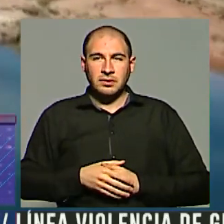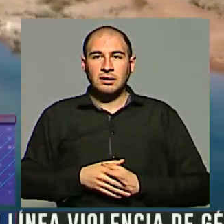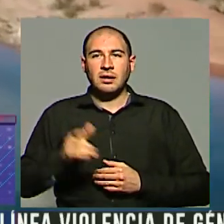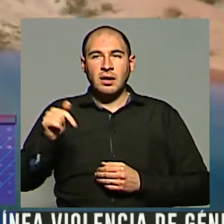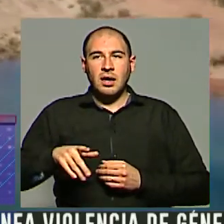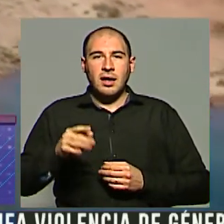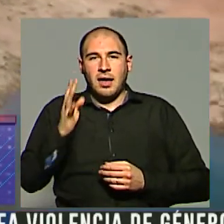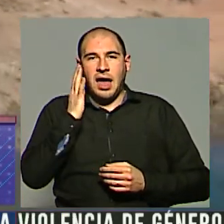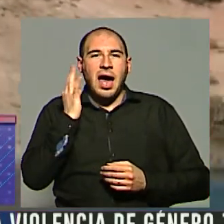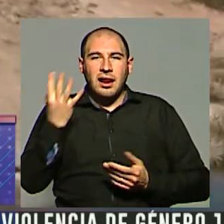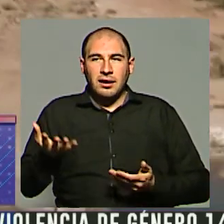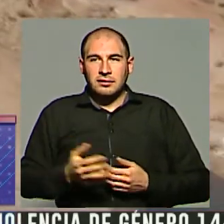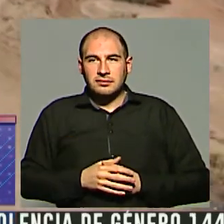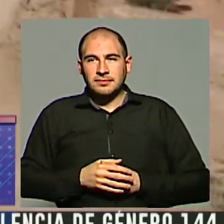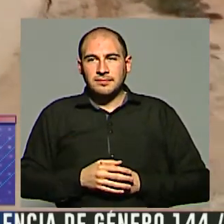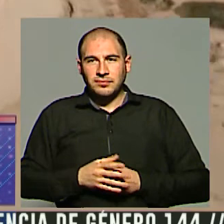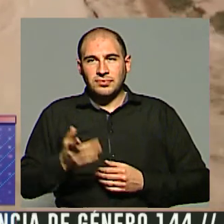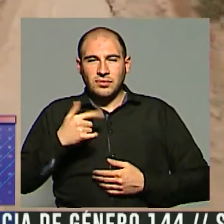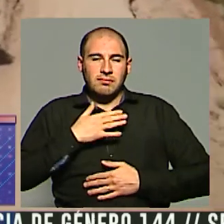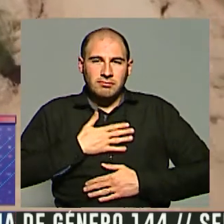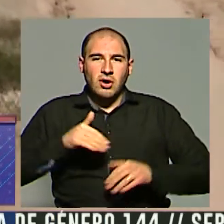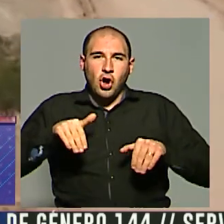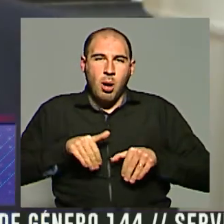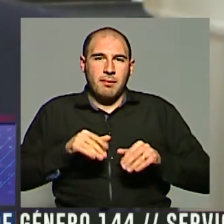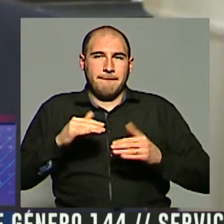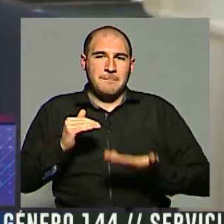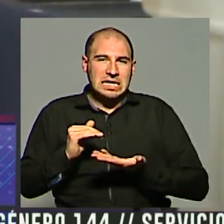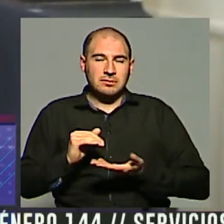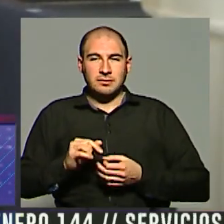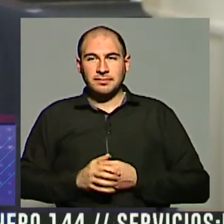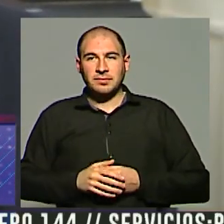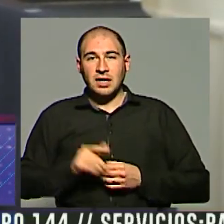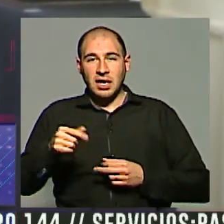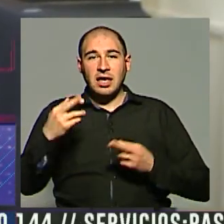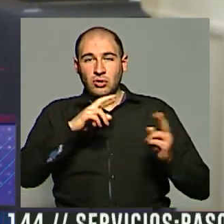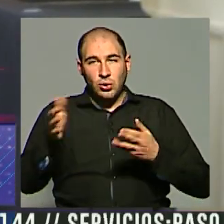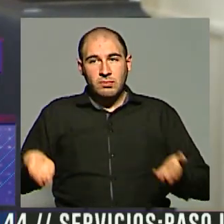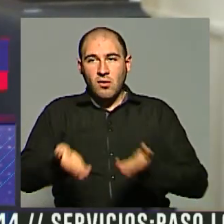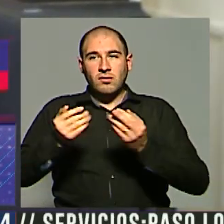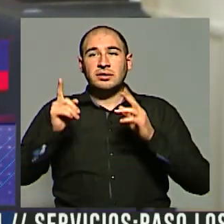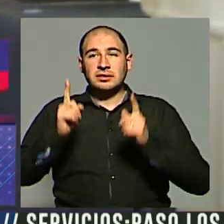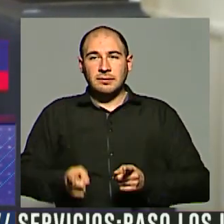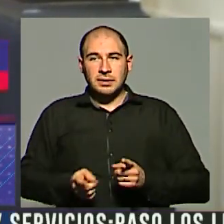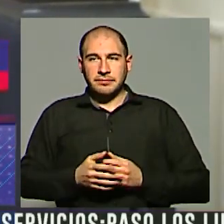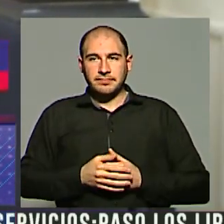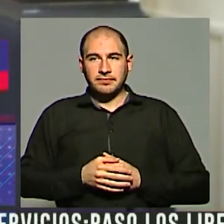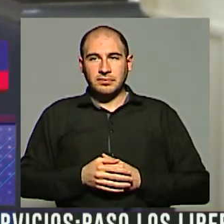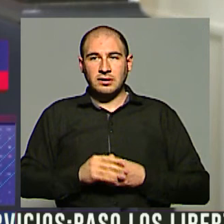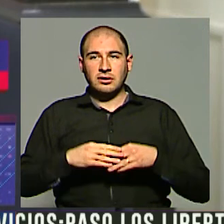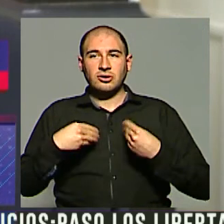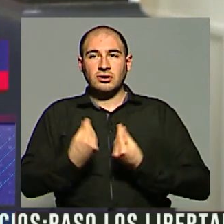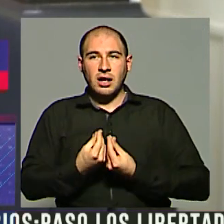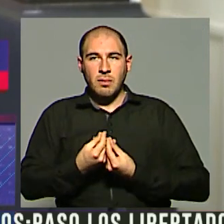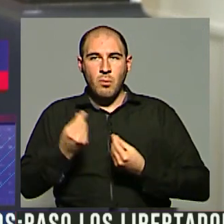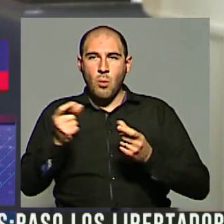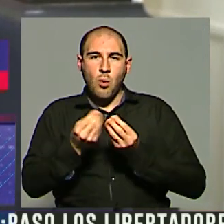por lo menos un confort mínimo aceptable. Esto es fundamental al turismo y también a la cantidad